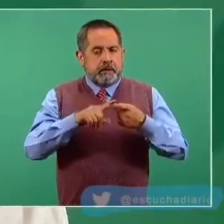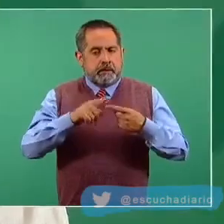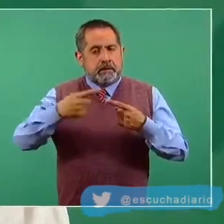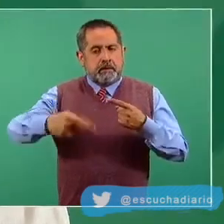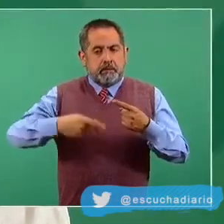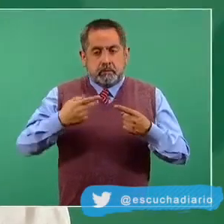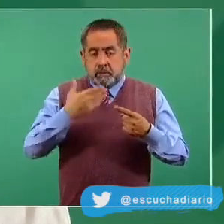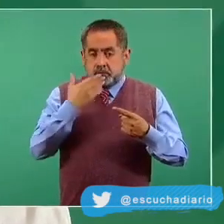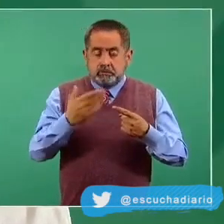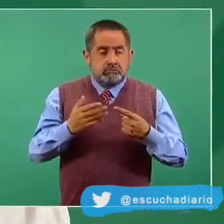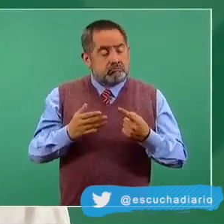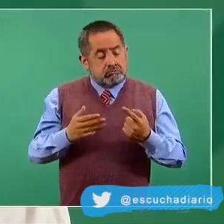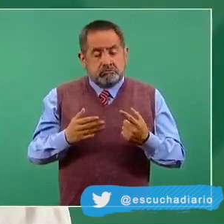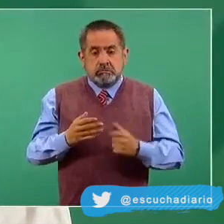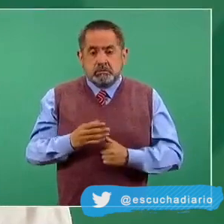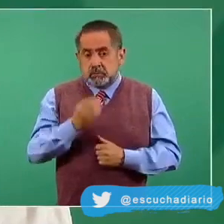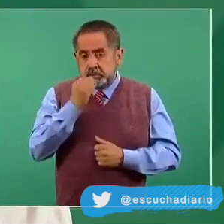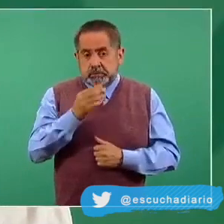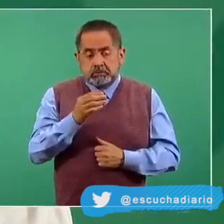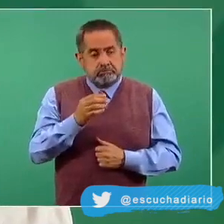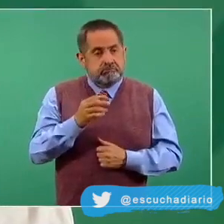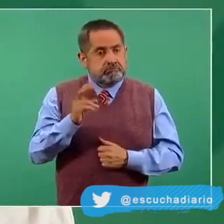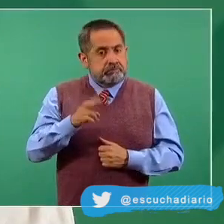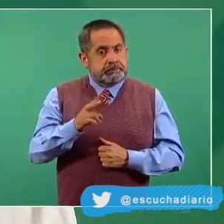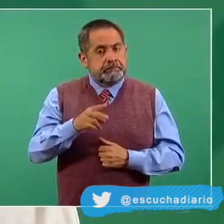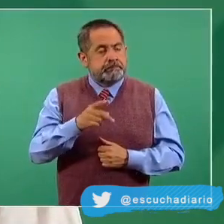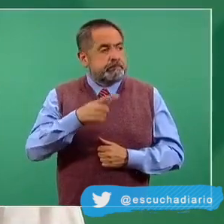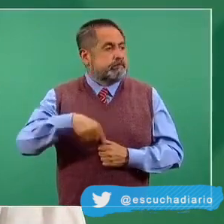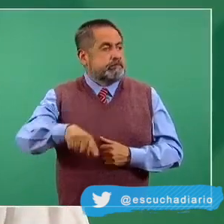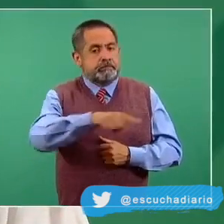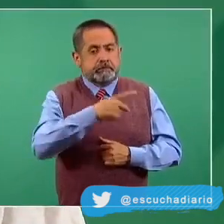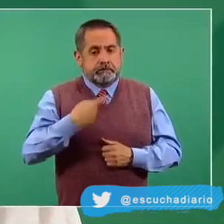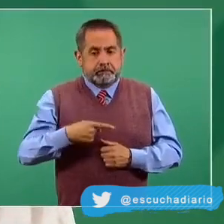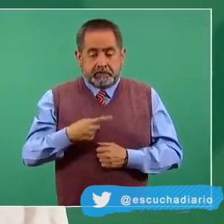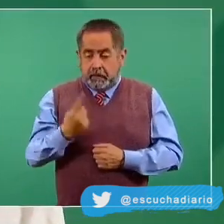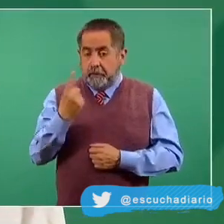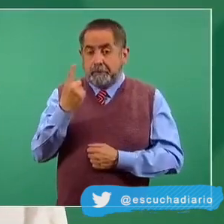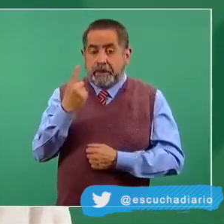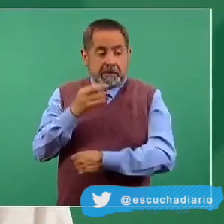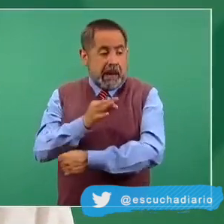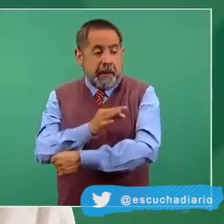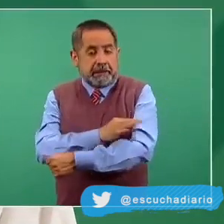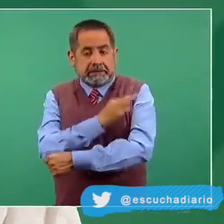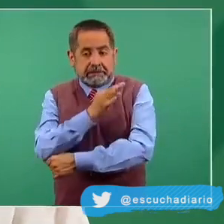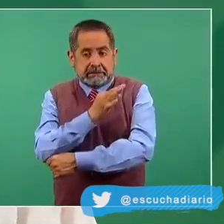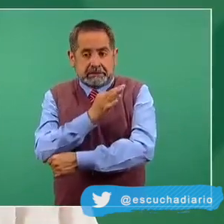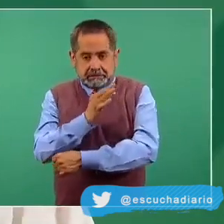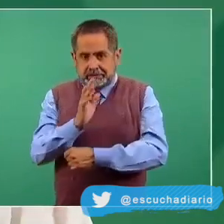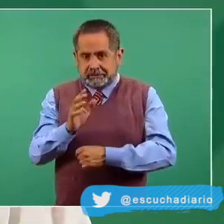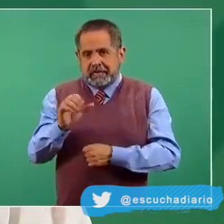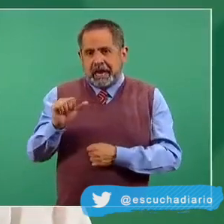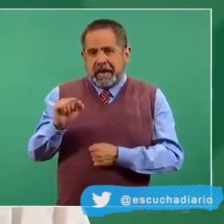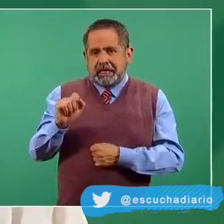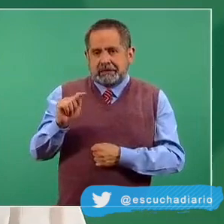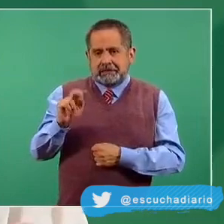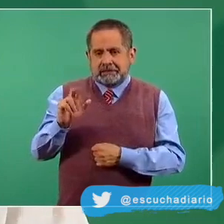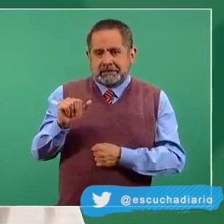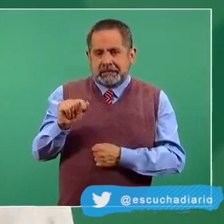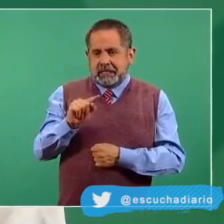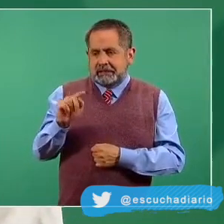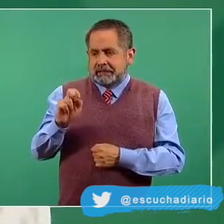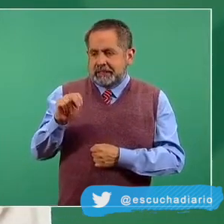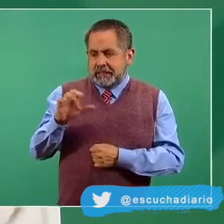Pregunta, me parece una inquietud también muy importante por parte de las personas que recibieron la primera dosis de vacuna AstraZeneca